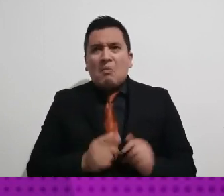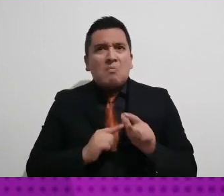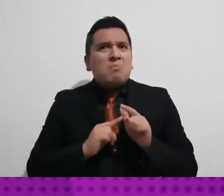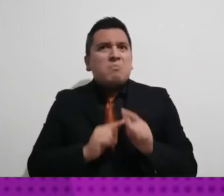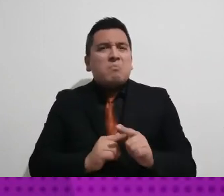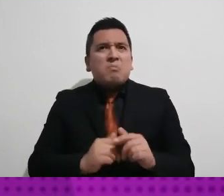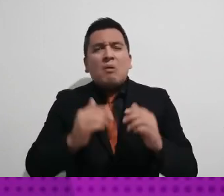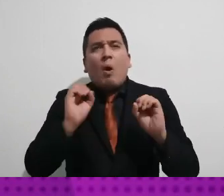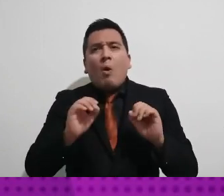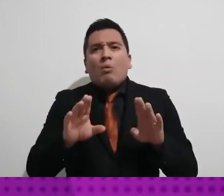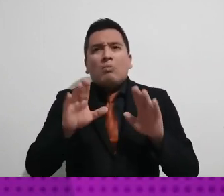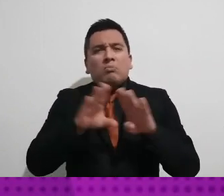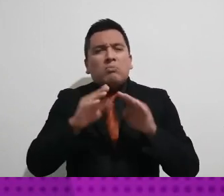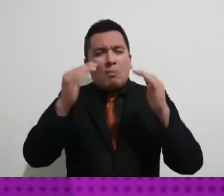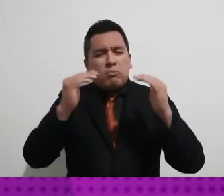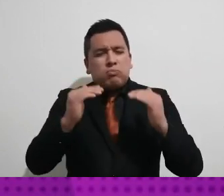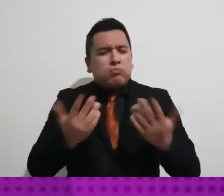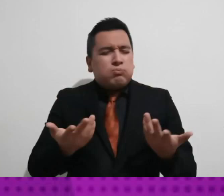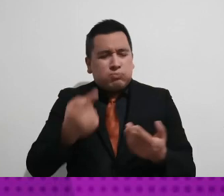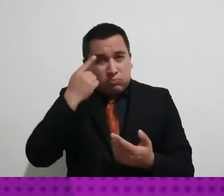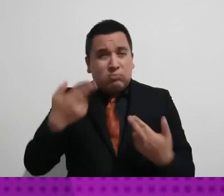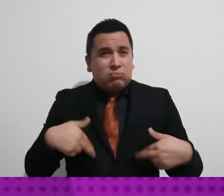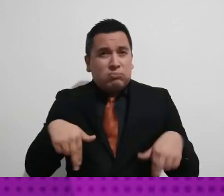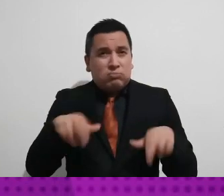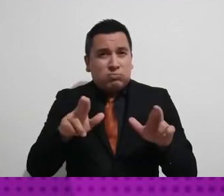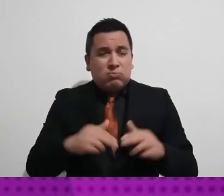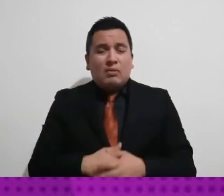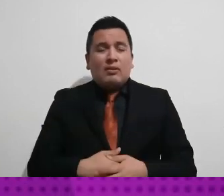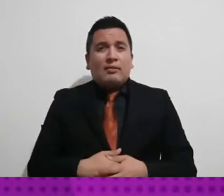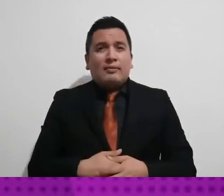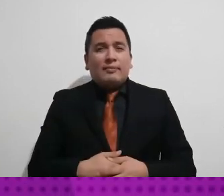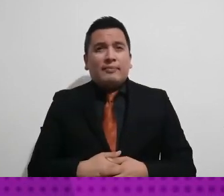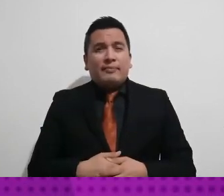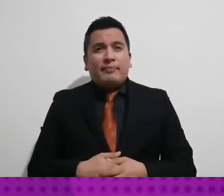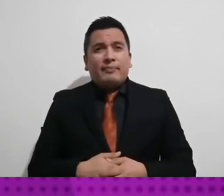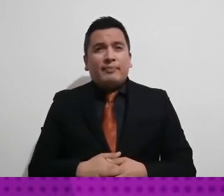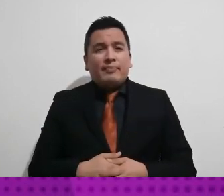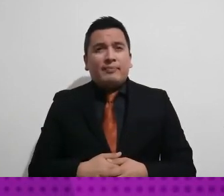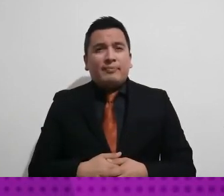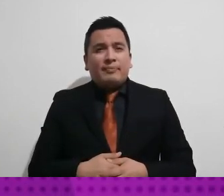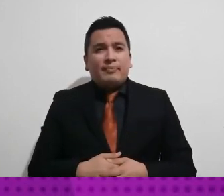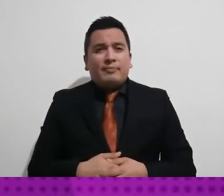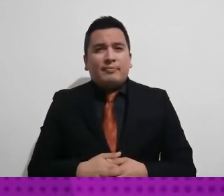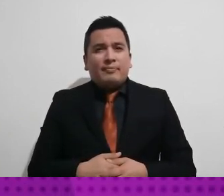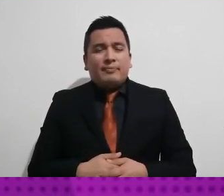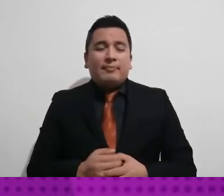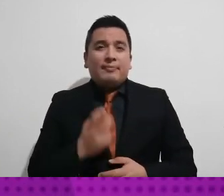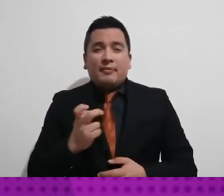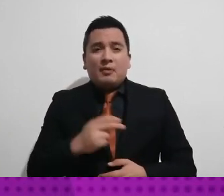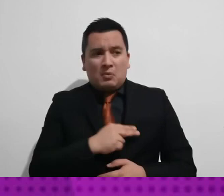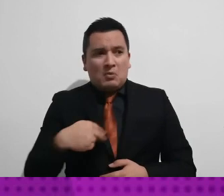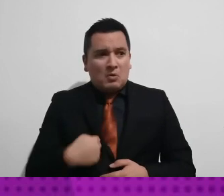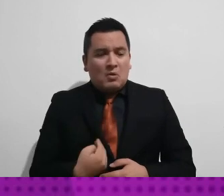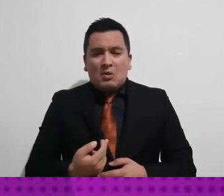de dar continuidad a pues las representaciones de la ciudadanía, ¿no? En ese